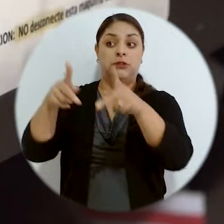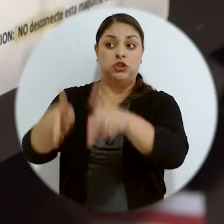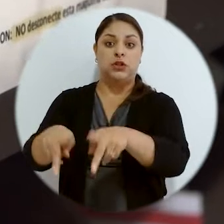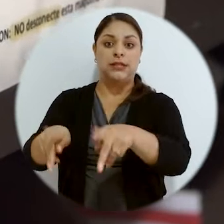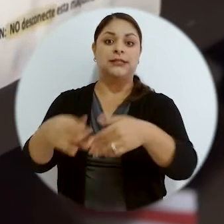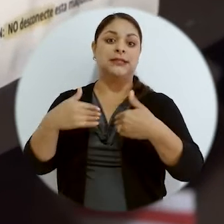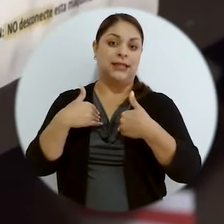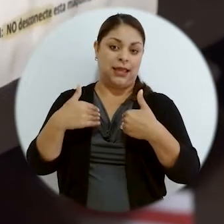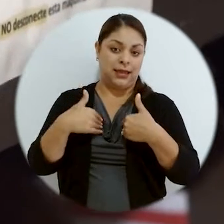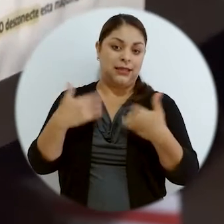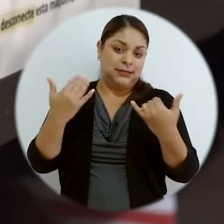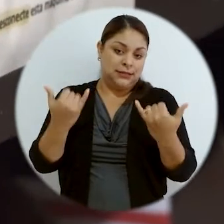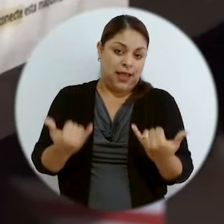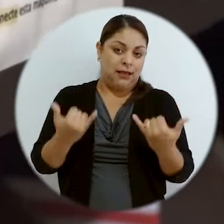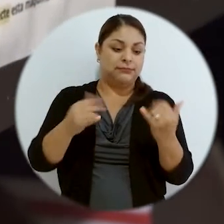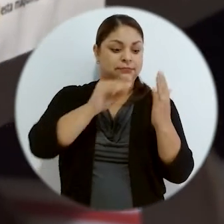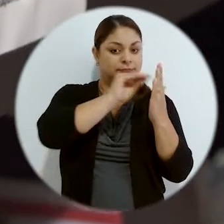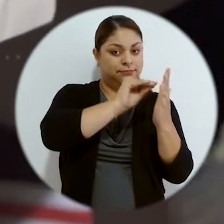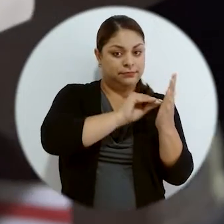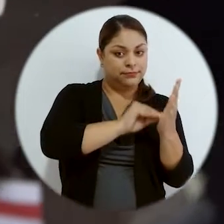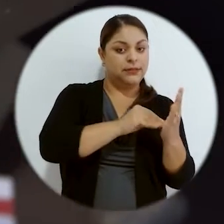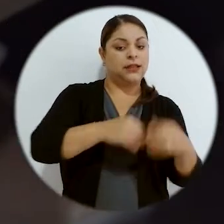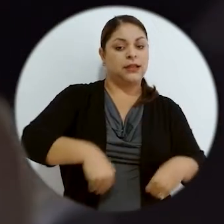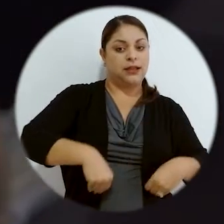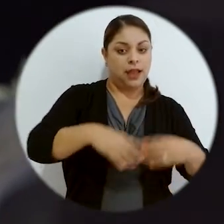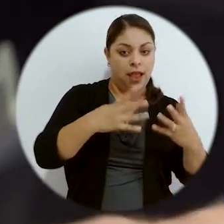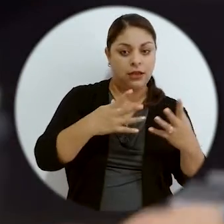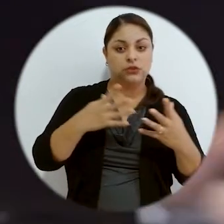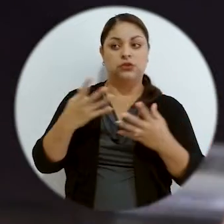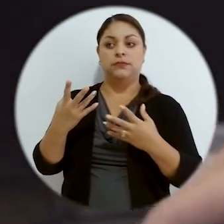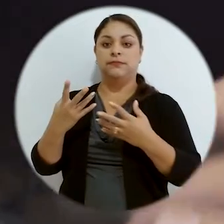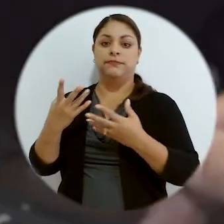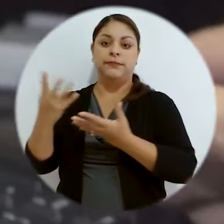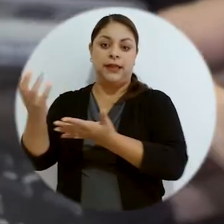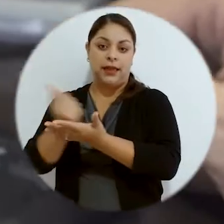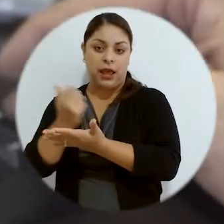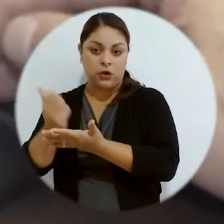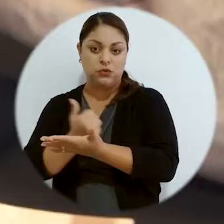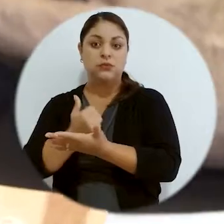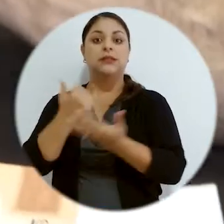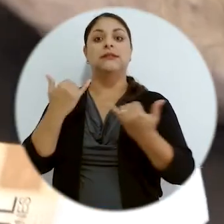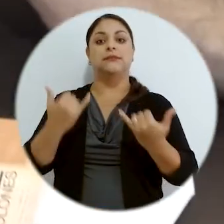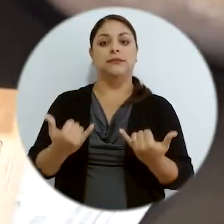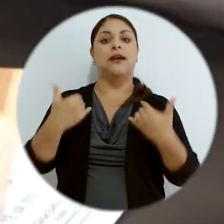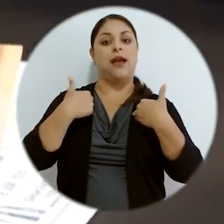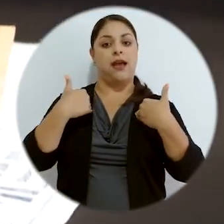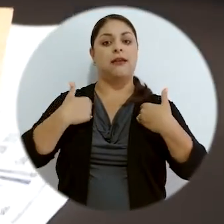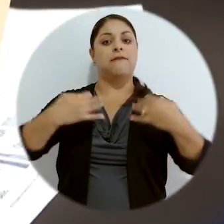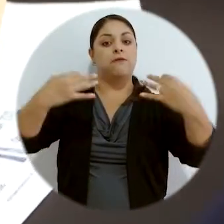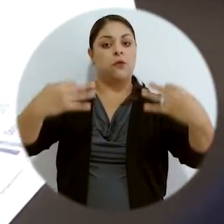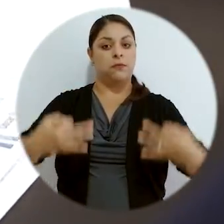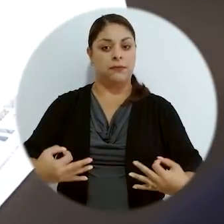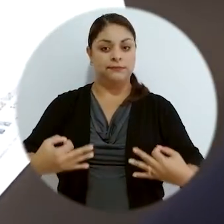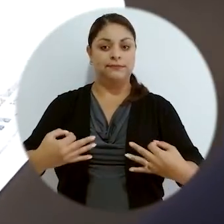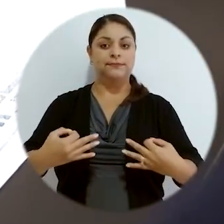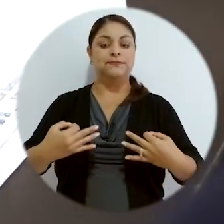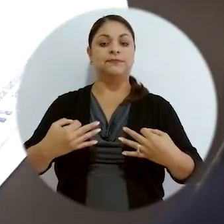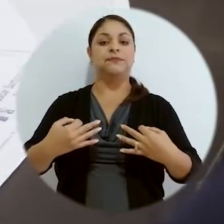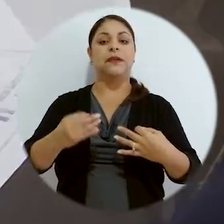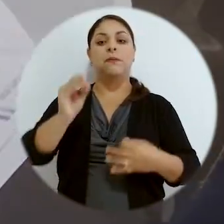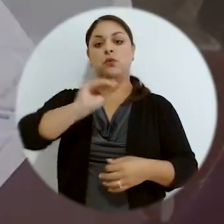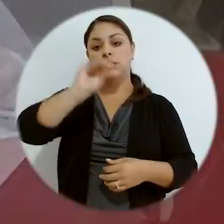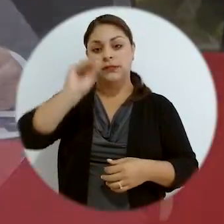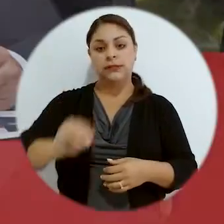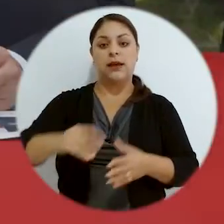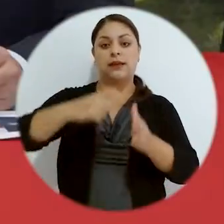de crédito, un historial de gastos, ingresos, entonces accesan al mercado formal. Se formalizan tasas